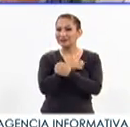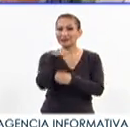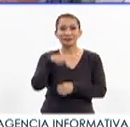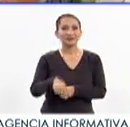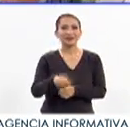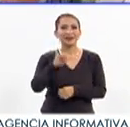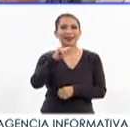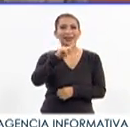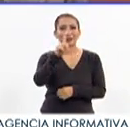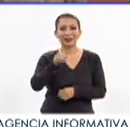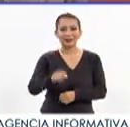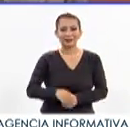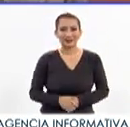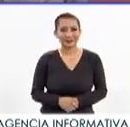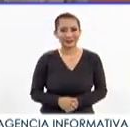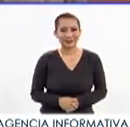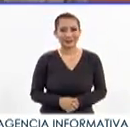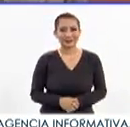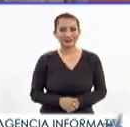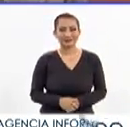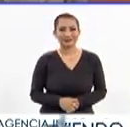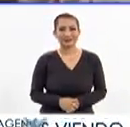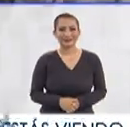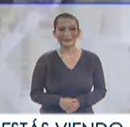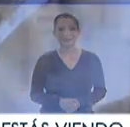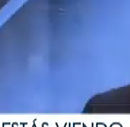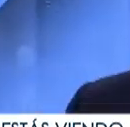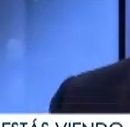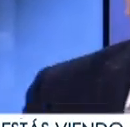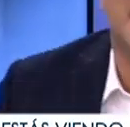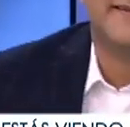educación. Esto es Interfaz.